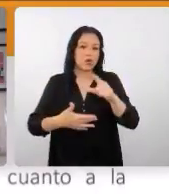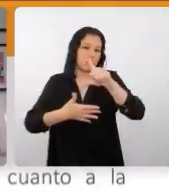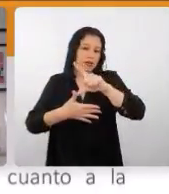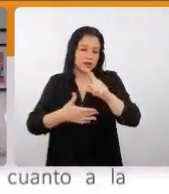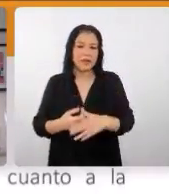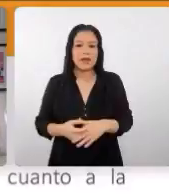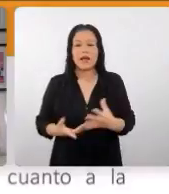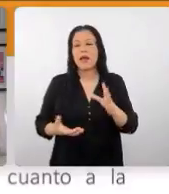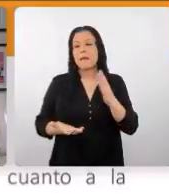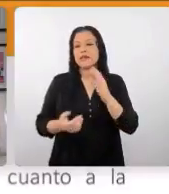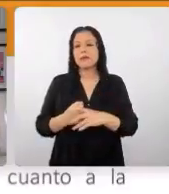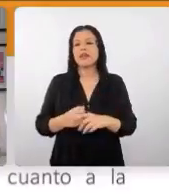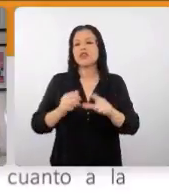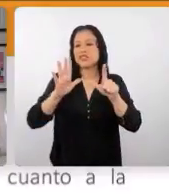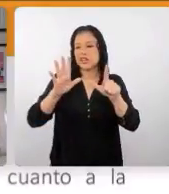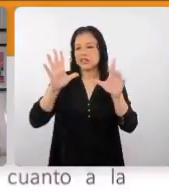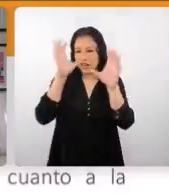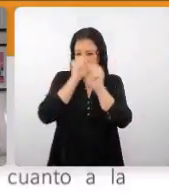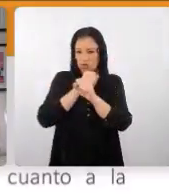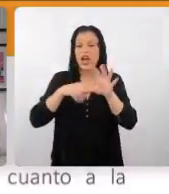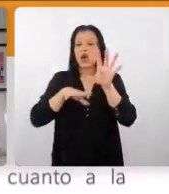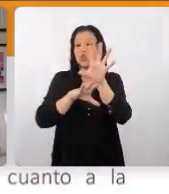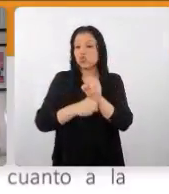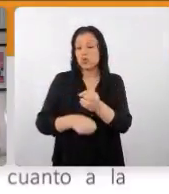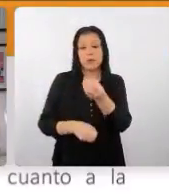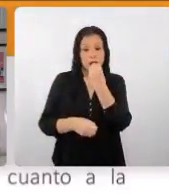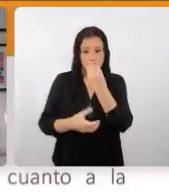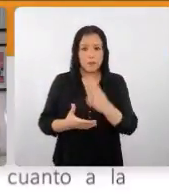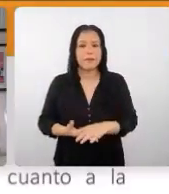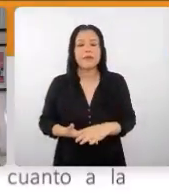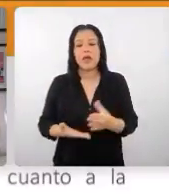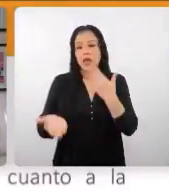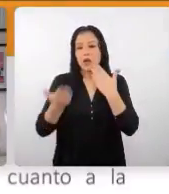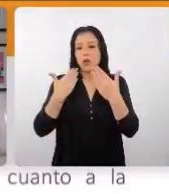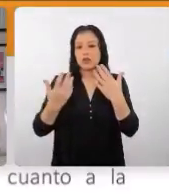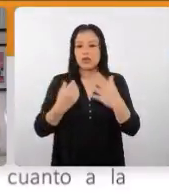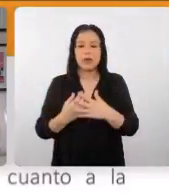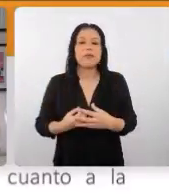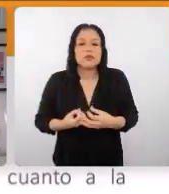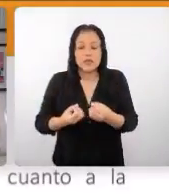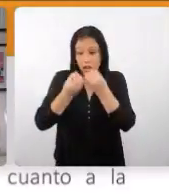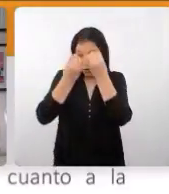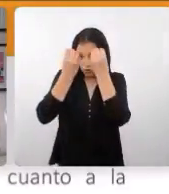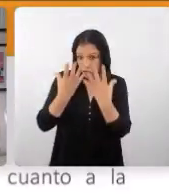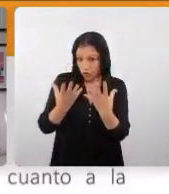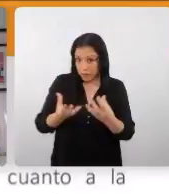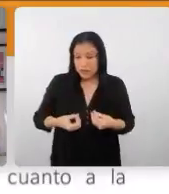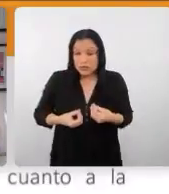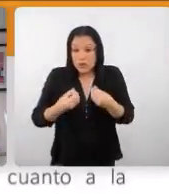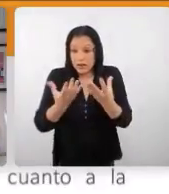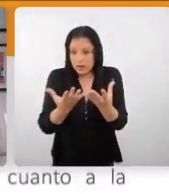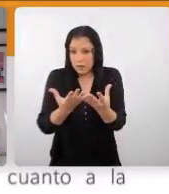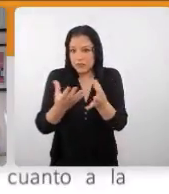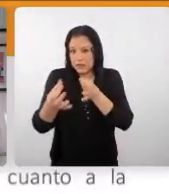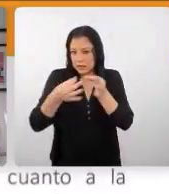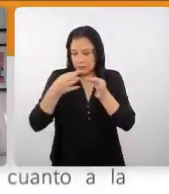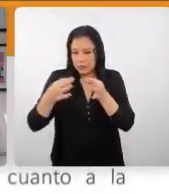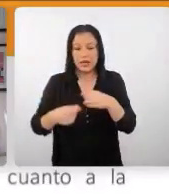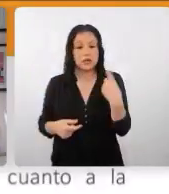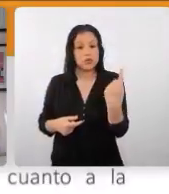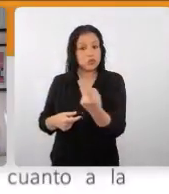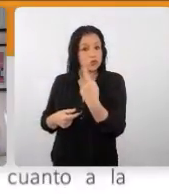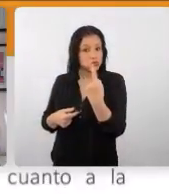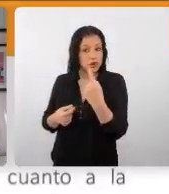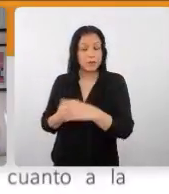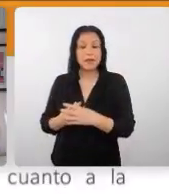Estamos hablando aproximadamente 7 de la noche. Cuando hablamos un poco de la información que nosotros vamos a transmitir, no solamente